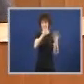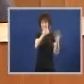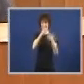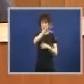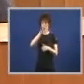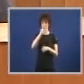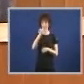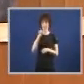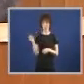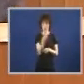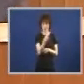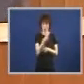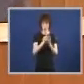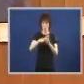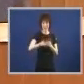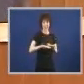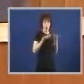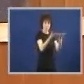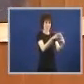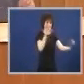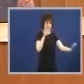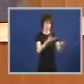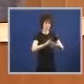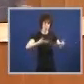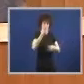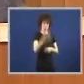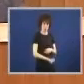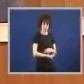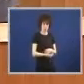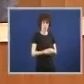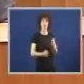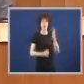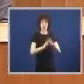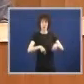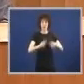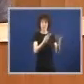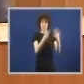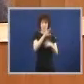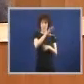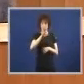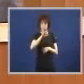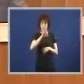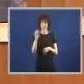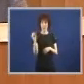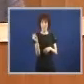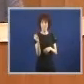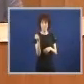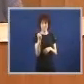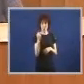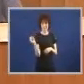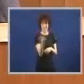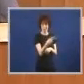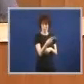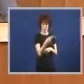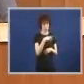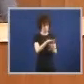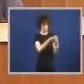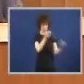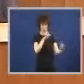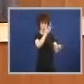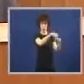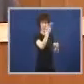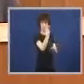Marea ofrécelles un gran acordo, incrementar o teito de gasto en 750 millóns de euros. Cheguemos a ese acordo e votaremos